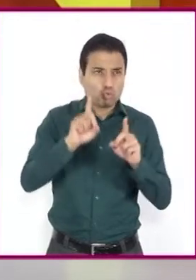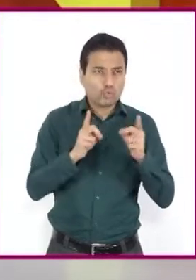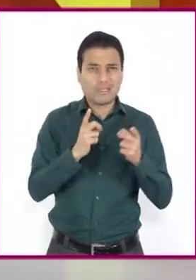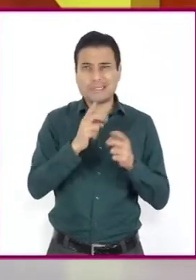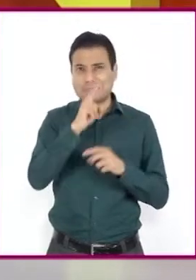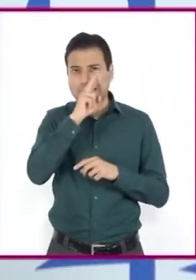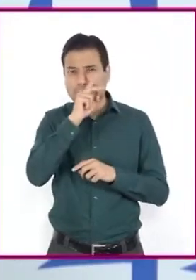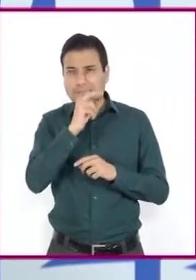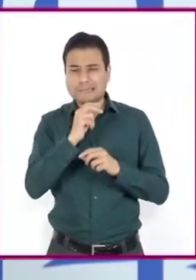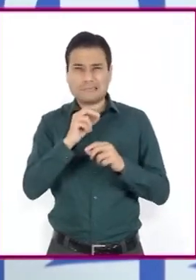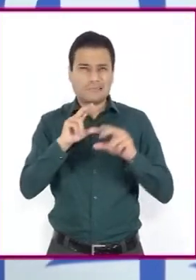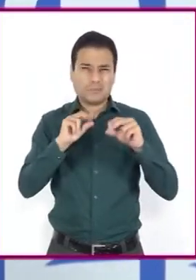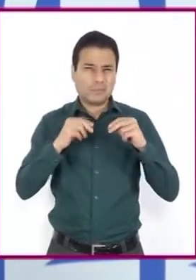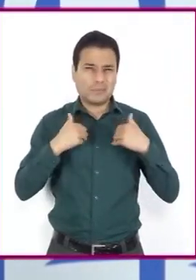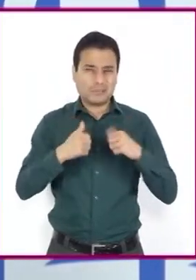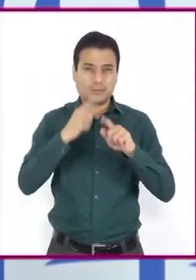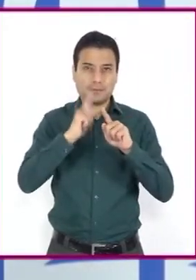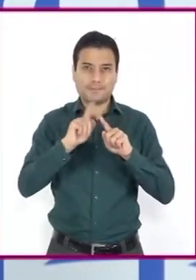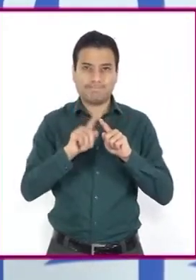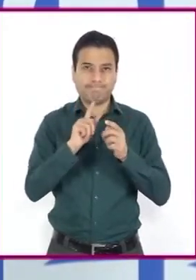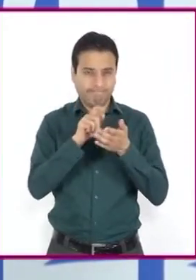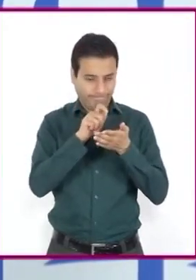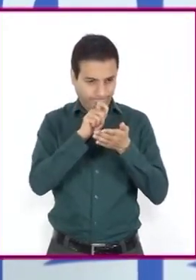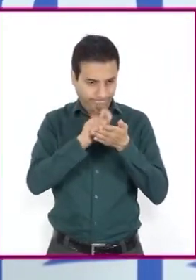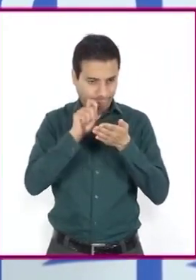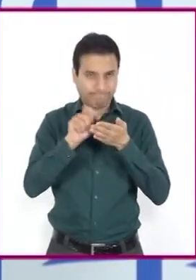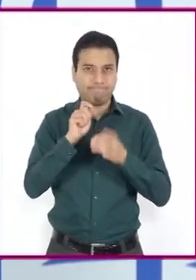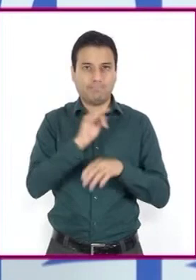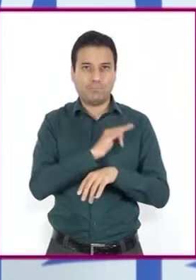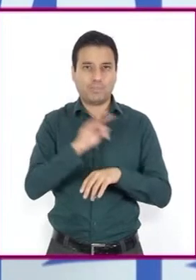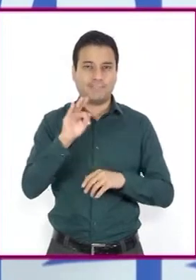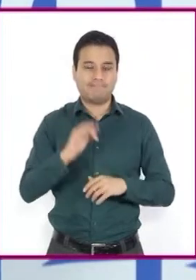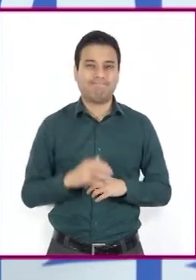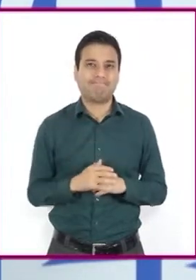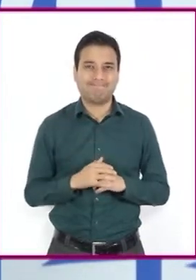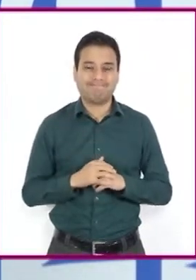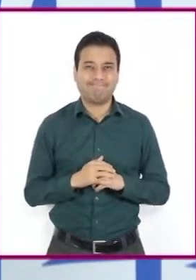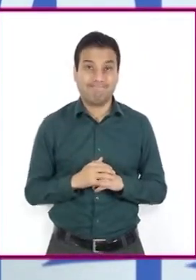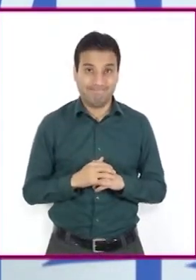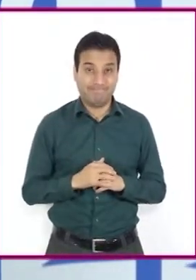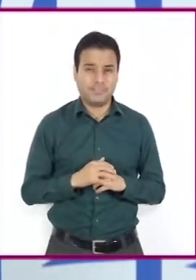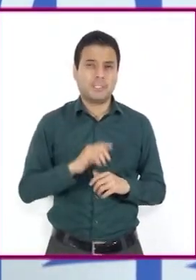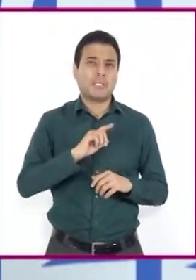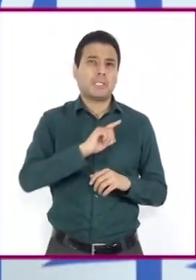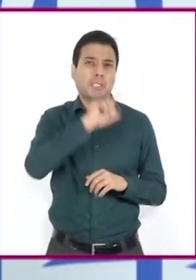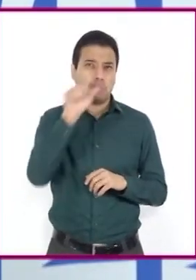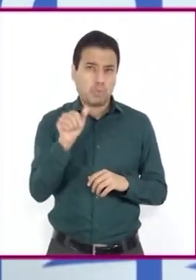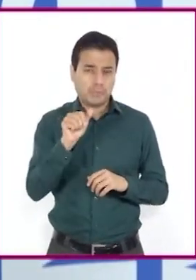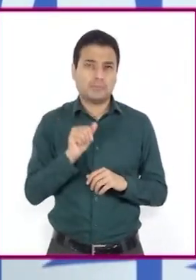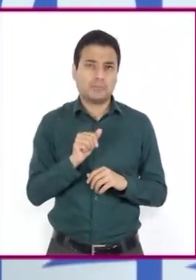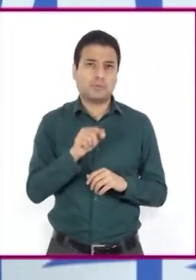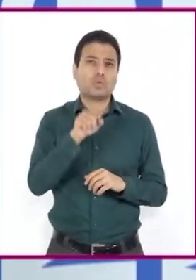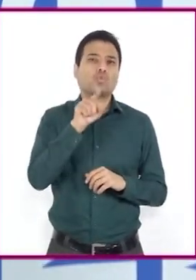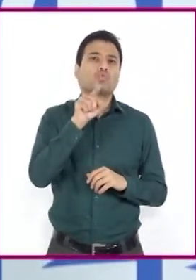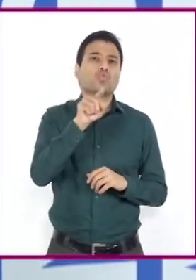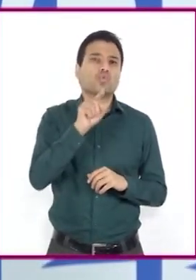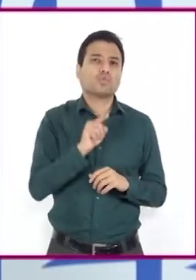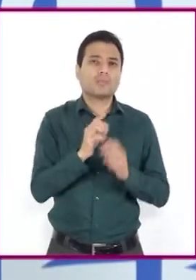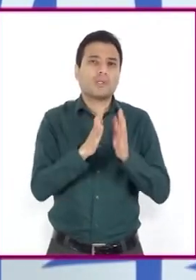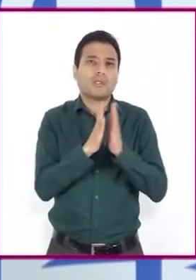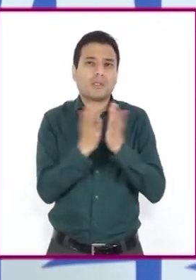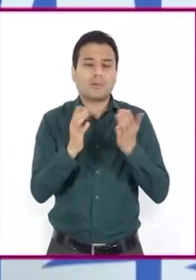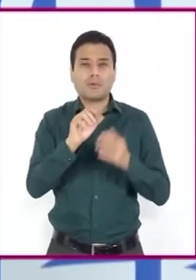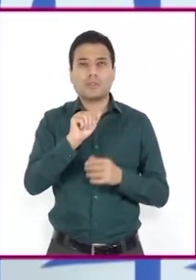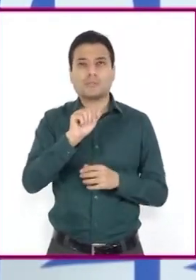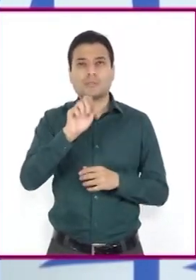o dificultades que surjan durante el desarrollo de la sesión. Estas las podrán resolver al consultar su libro